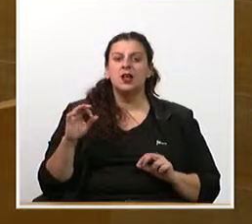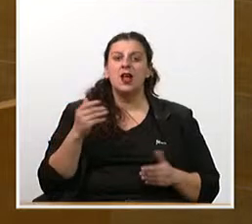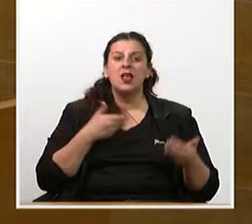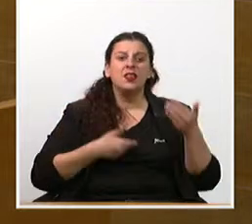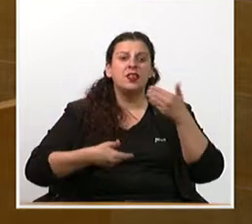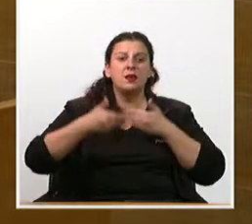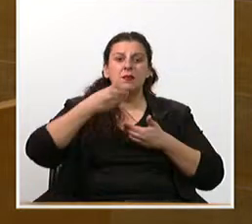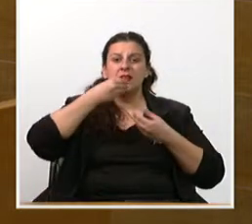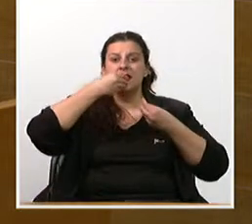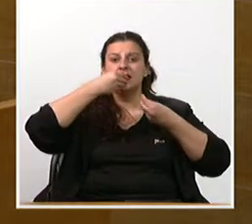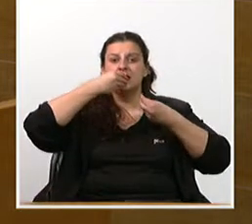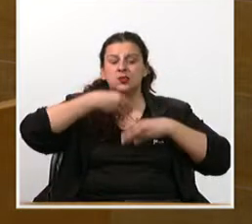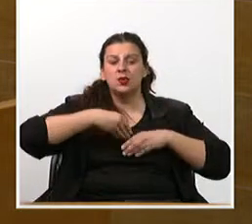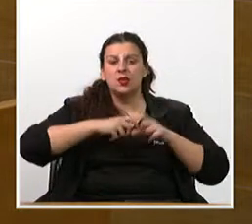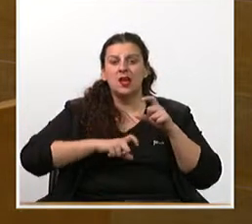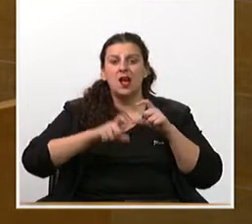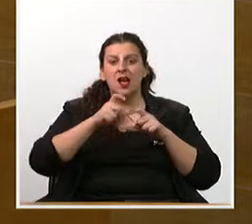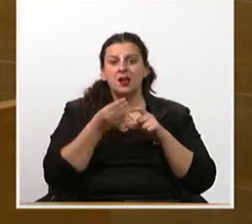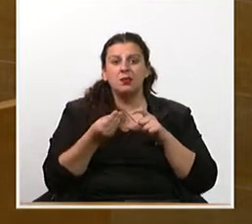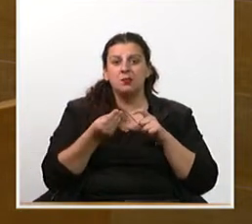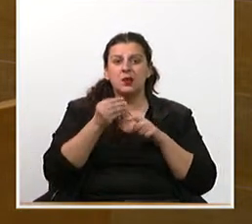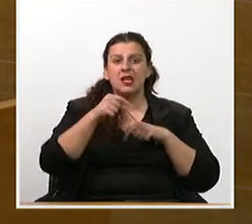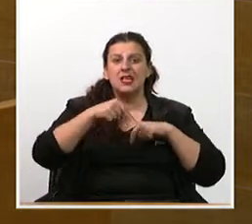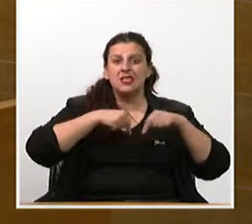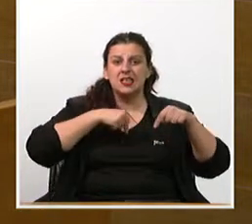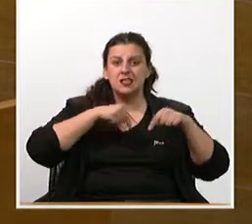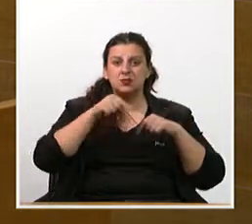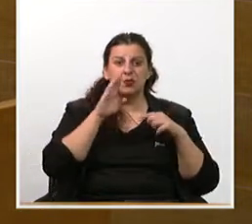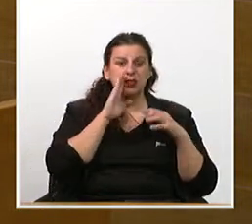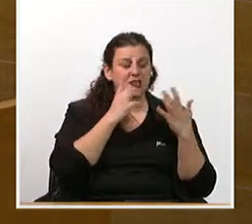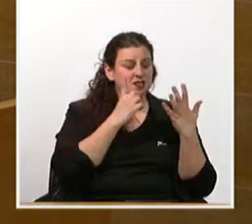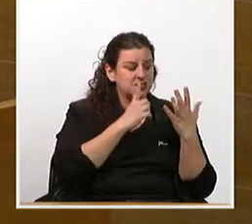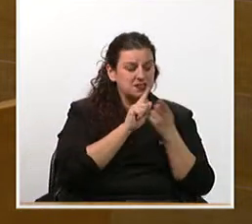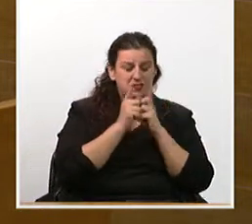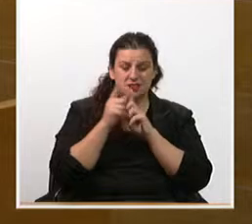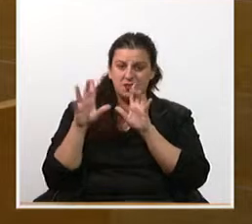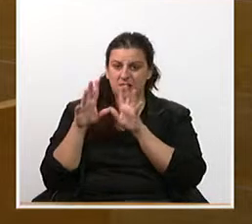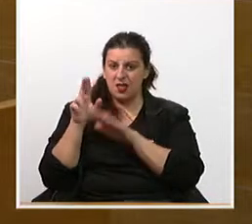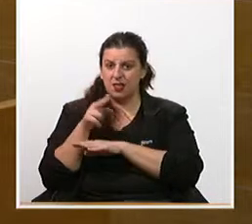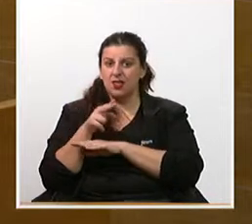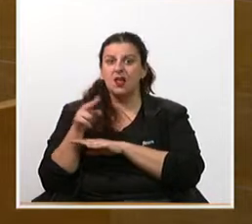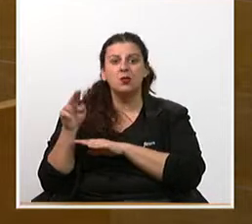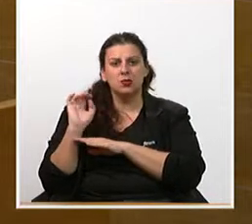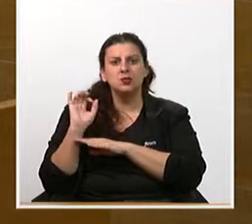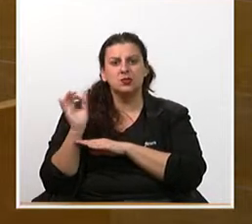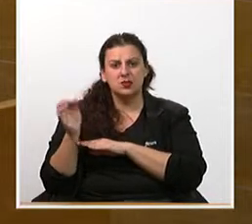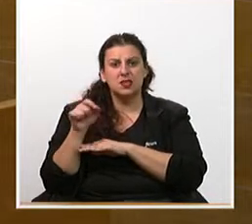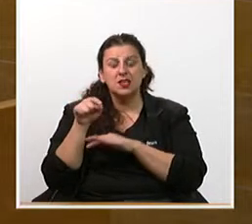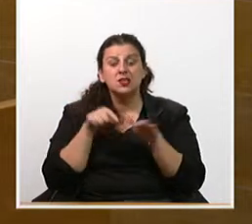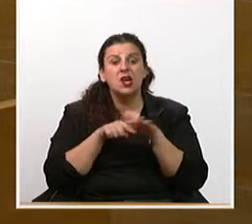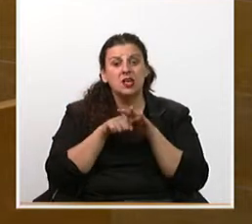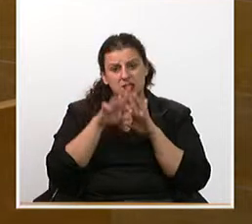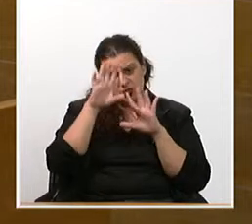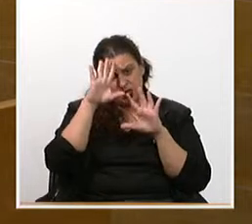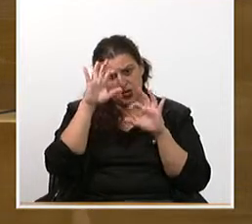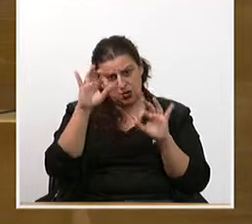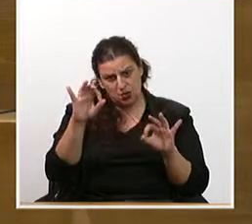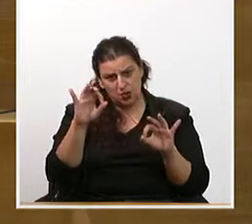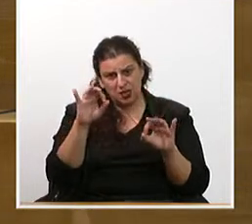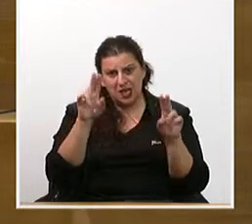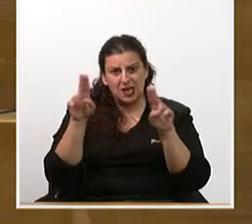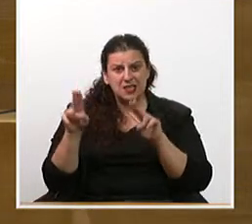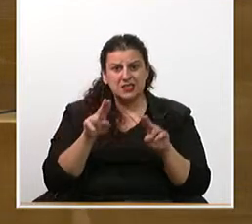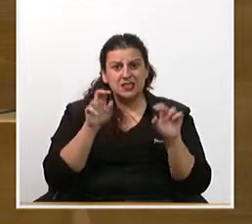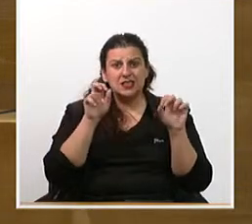histórica del incremento del precio de transporte de 6 a 10 esto es gestionar con sentido común sin sectarismo y